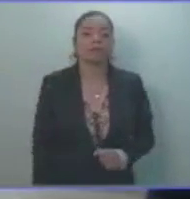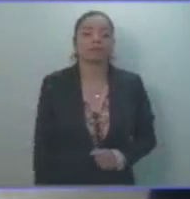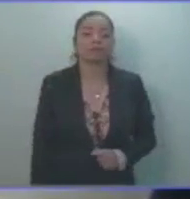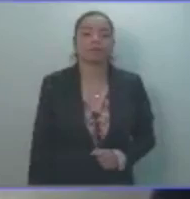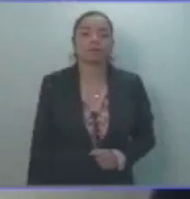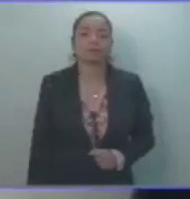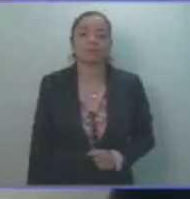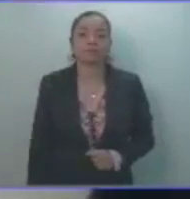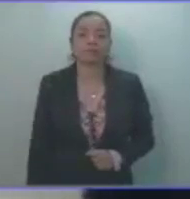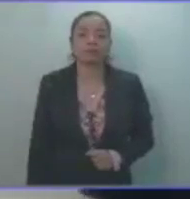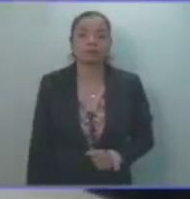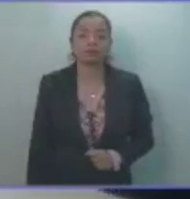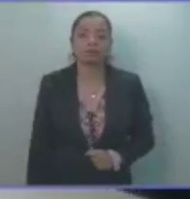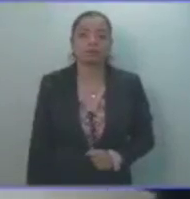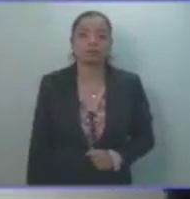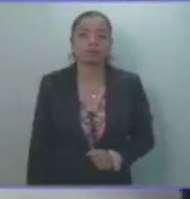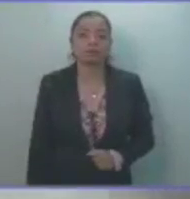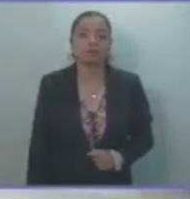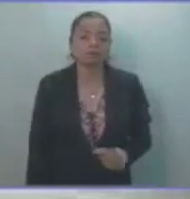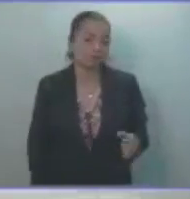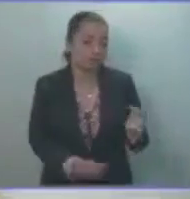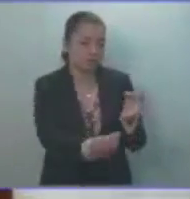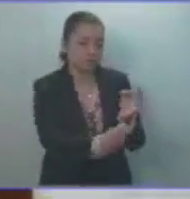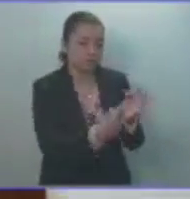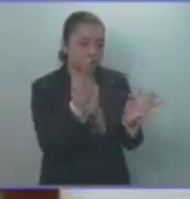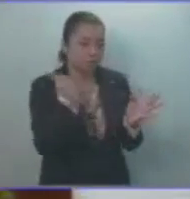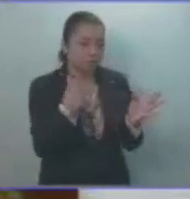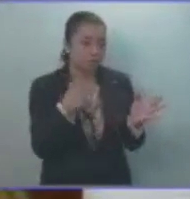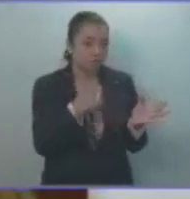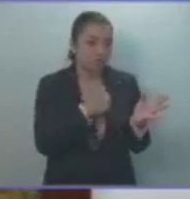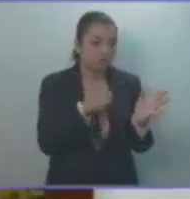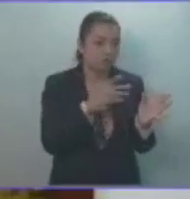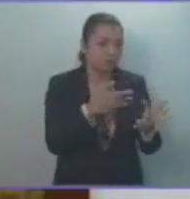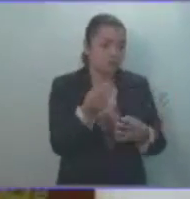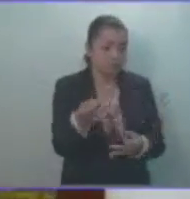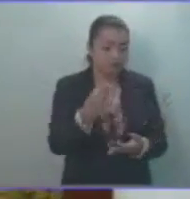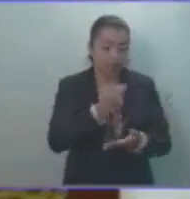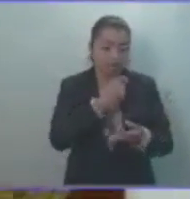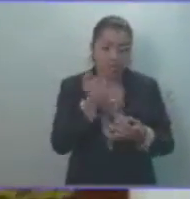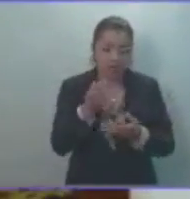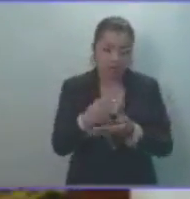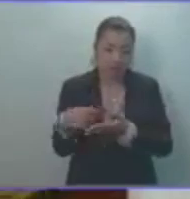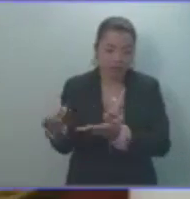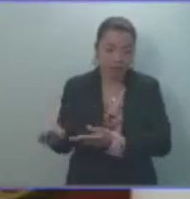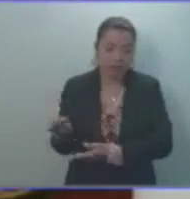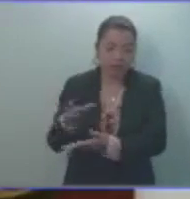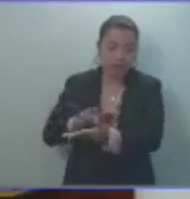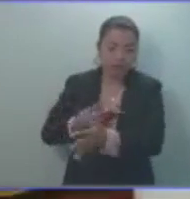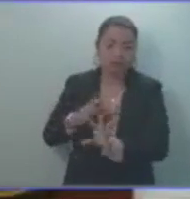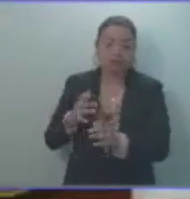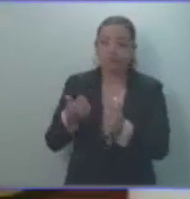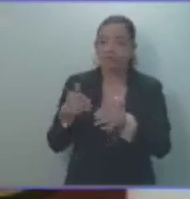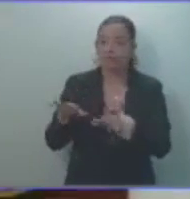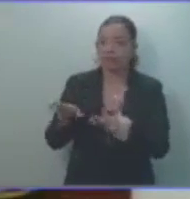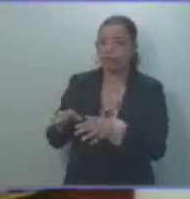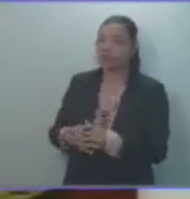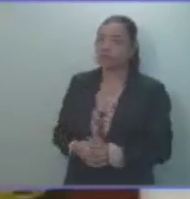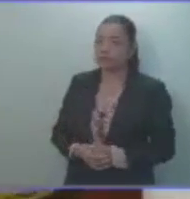ministro, esto es de la nota de recibida, pues, sí. Gracias.